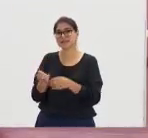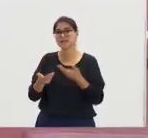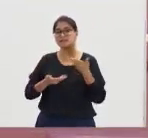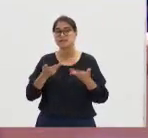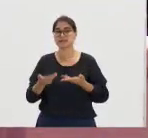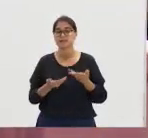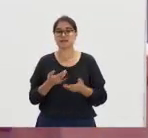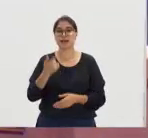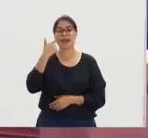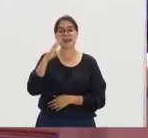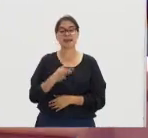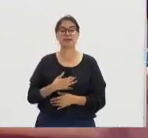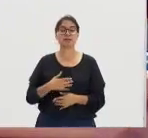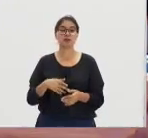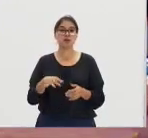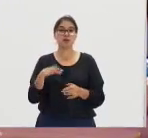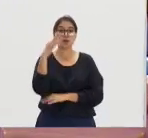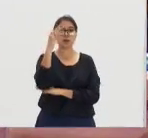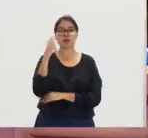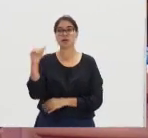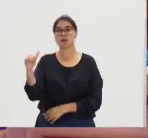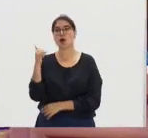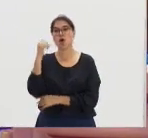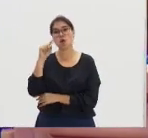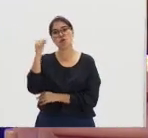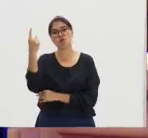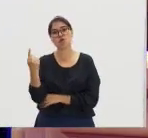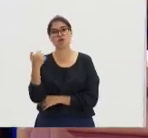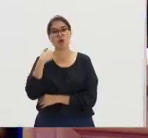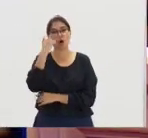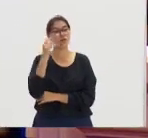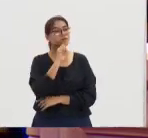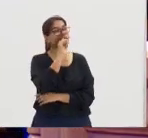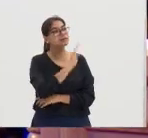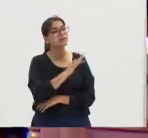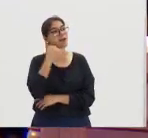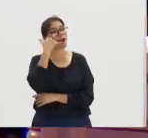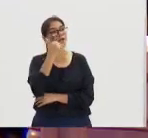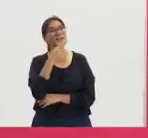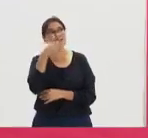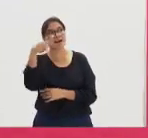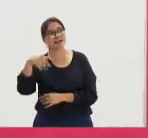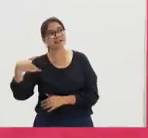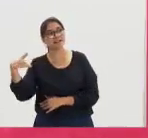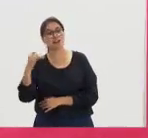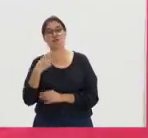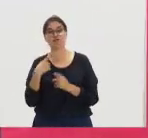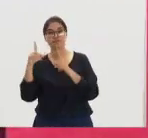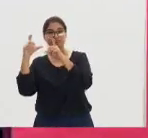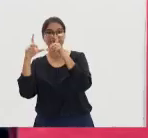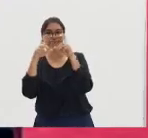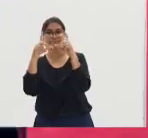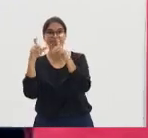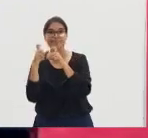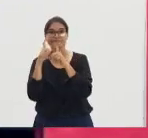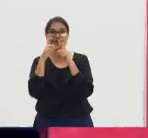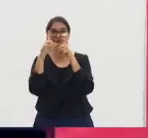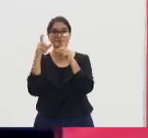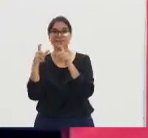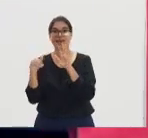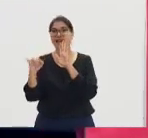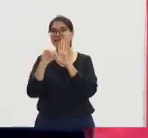estoy llamando esta materia! Y mire qué bonito esta foto, y este es el no sé qué, y este es el no sé cuál. Y de repente las fotos de sus publicaciones de redes sociales se